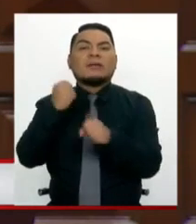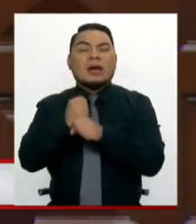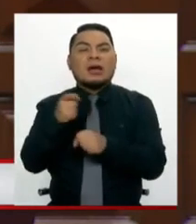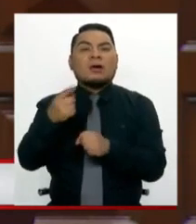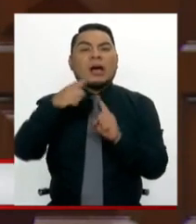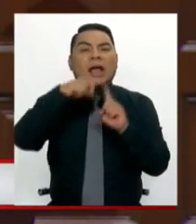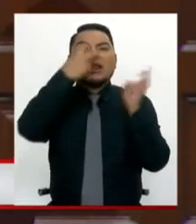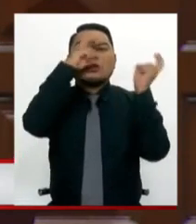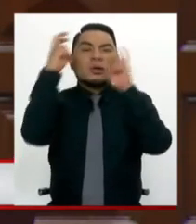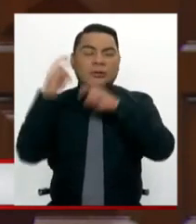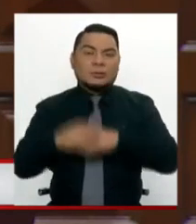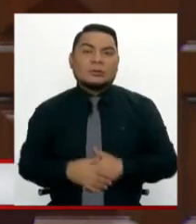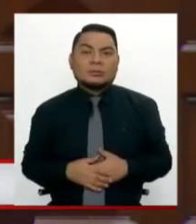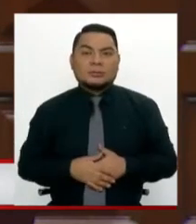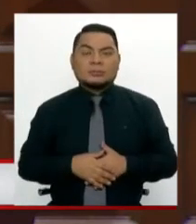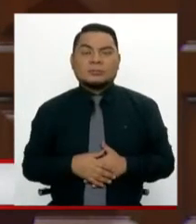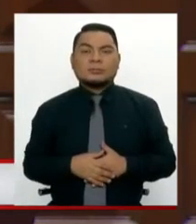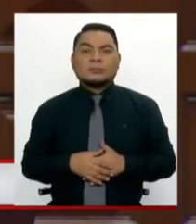turísticos.